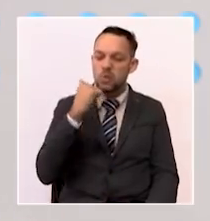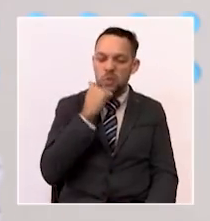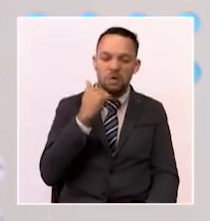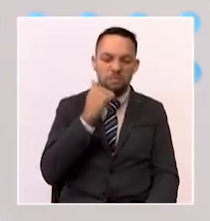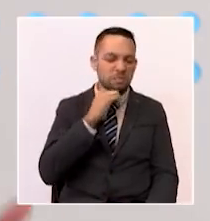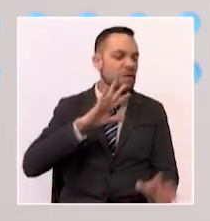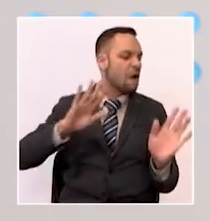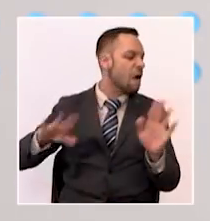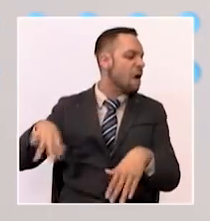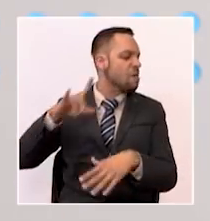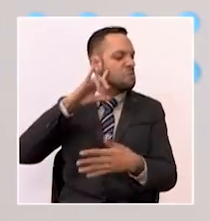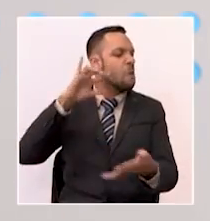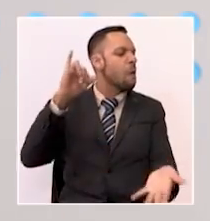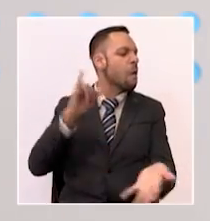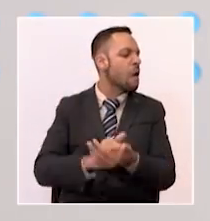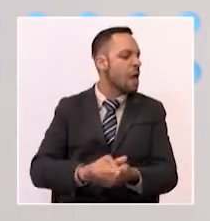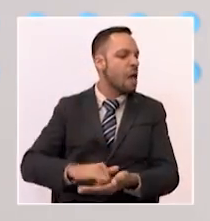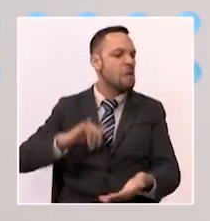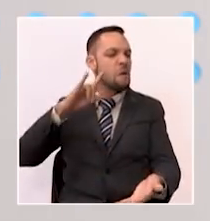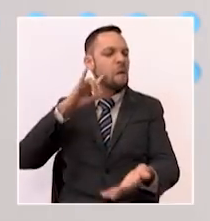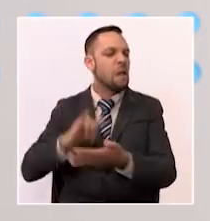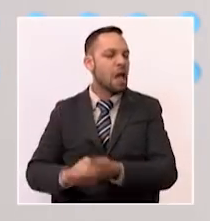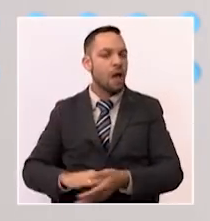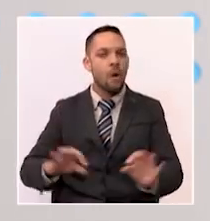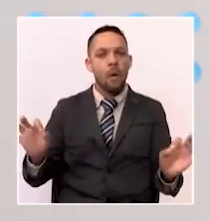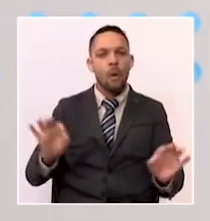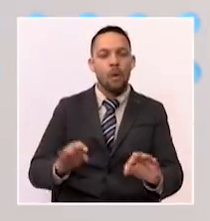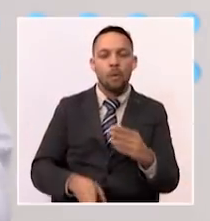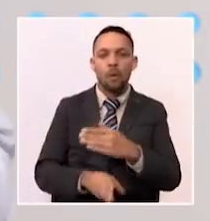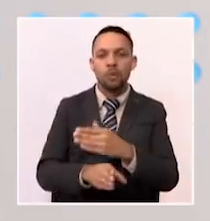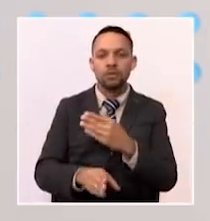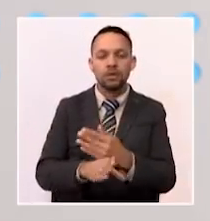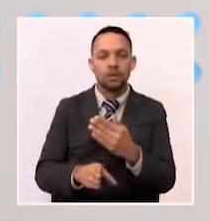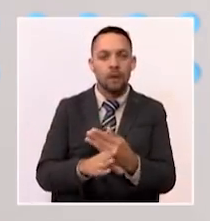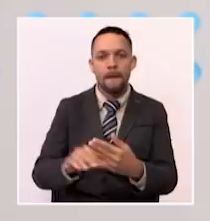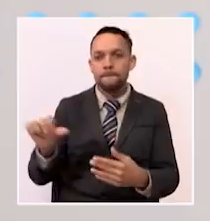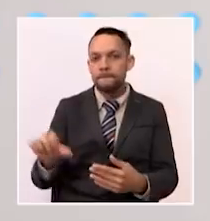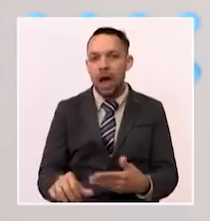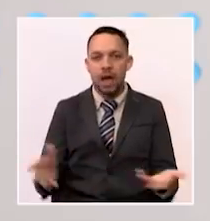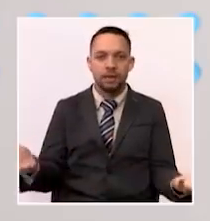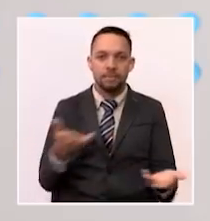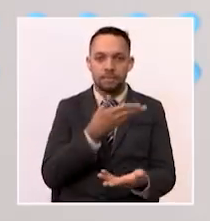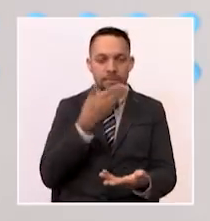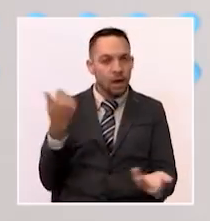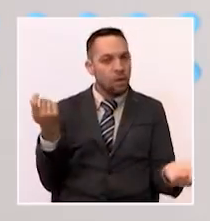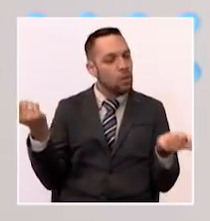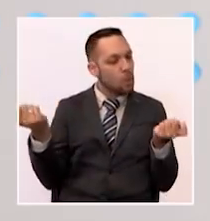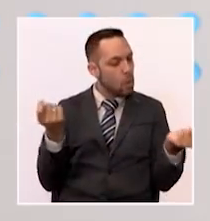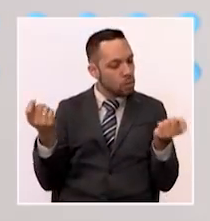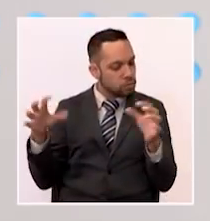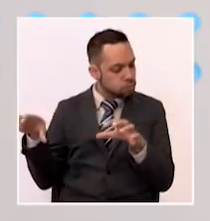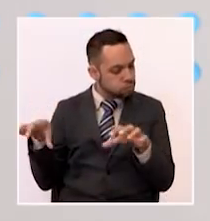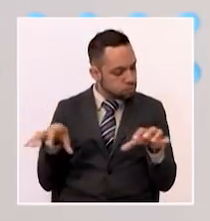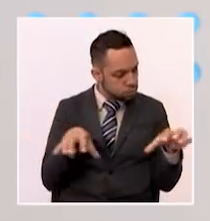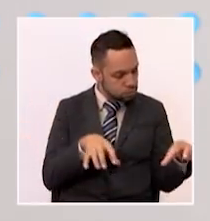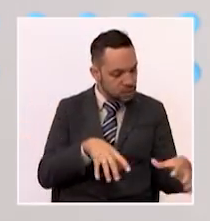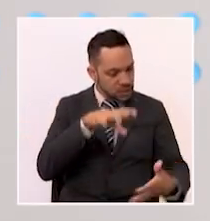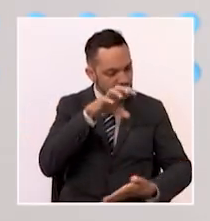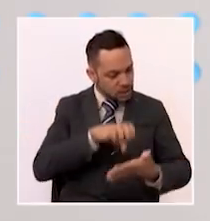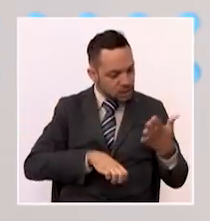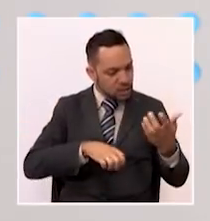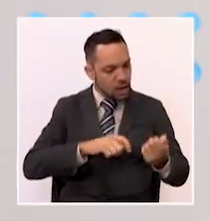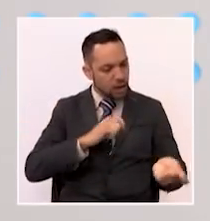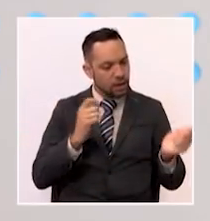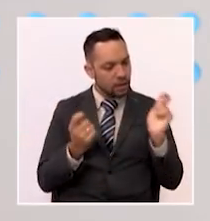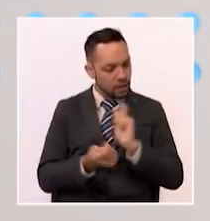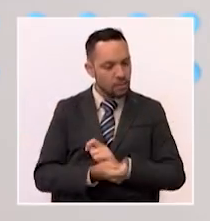ponerse la misma toalla durante el mismo tiempo. Digamos que qué recomendaciones del día a día para una señora que mañana quiere realmente empezar a hacer